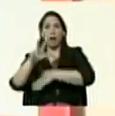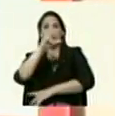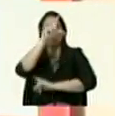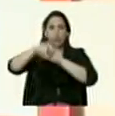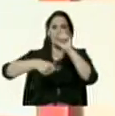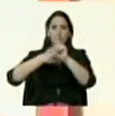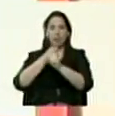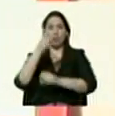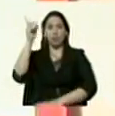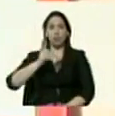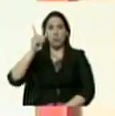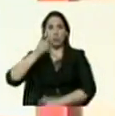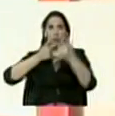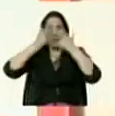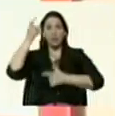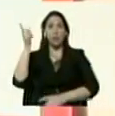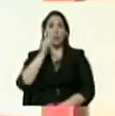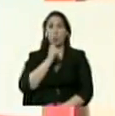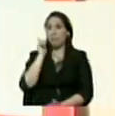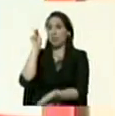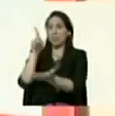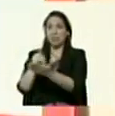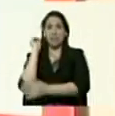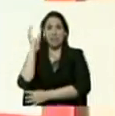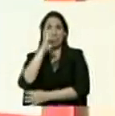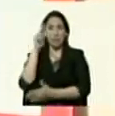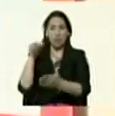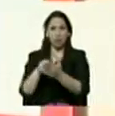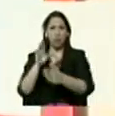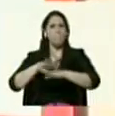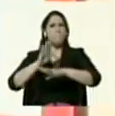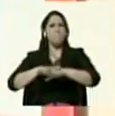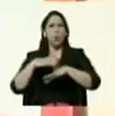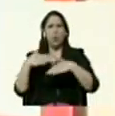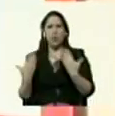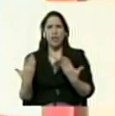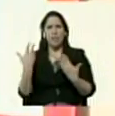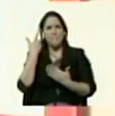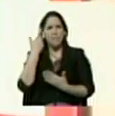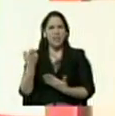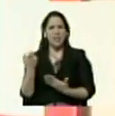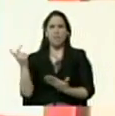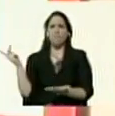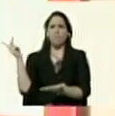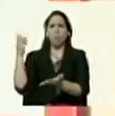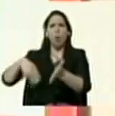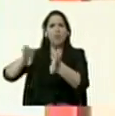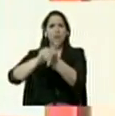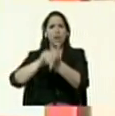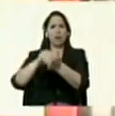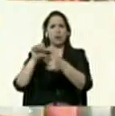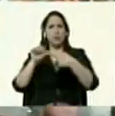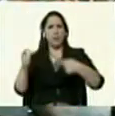chavistas no estaban presentes en la Asamblea Nacional. ¿Por qué y para qué volvieron la semana pasada?